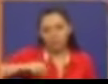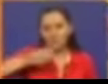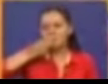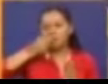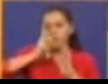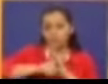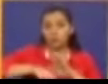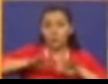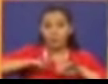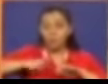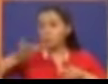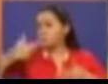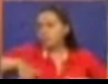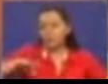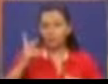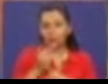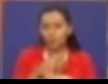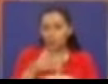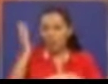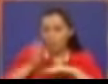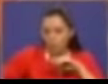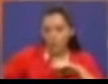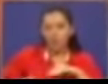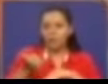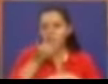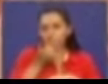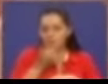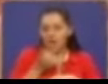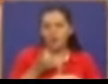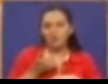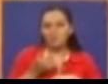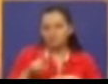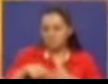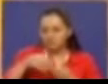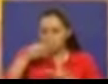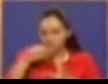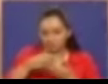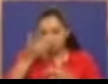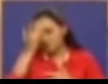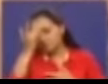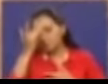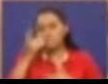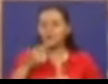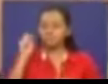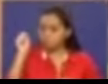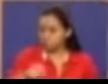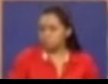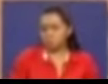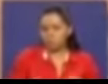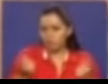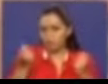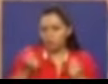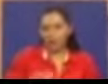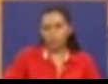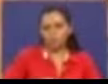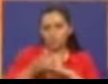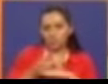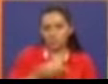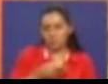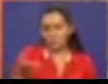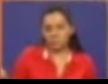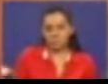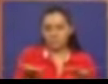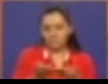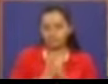un producto peligroso, caducado, en mal estado, etcétera, y enseguida actuará la autoridad